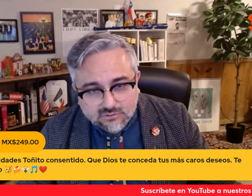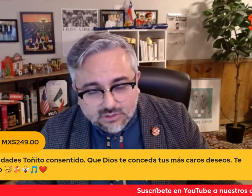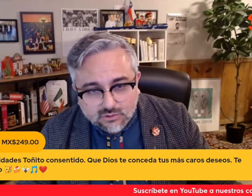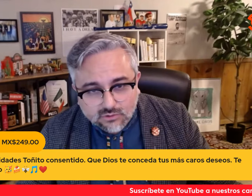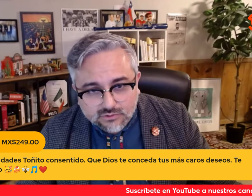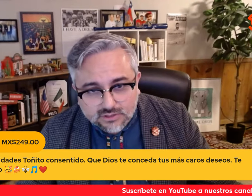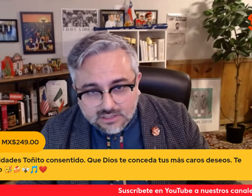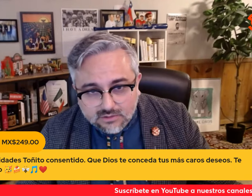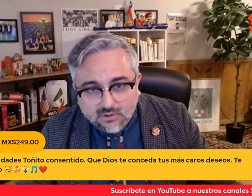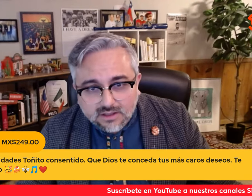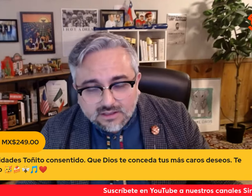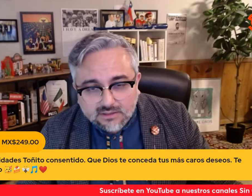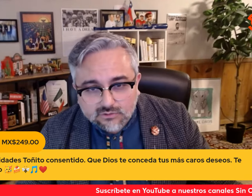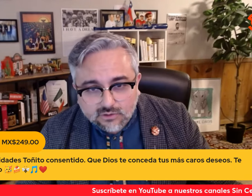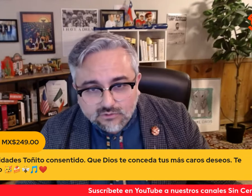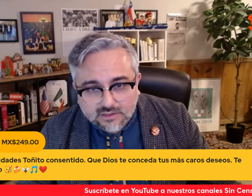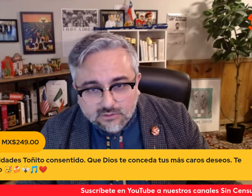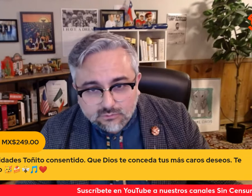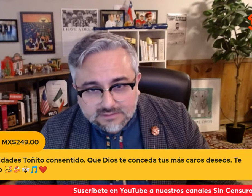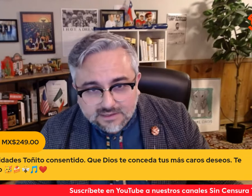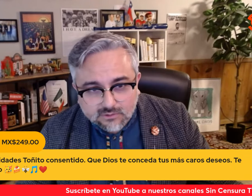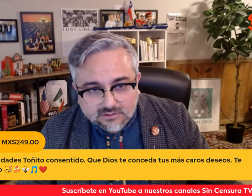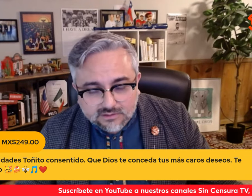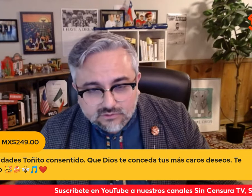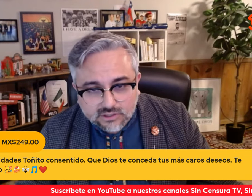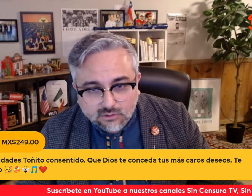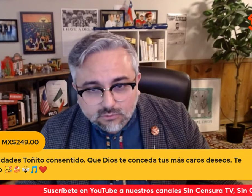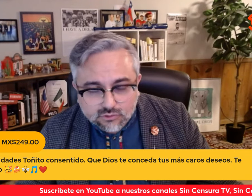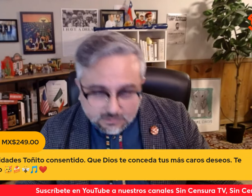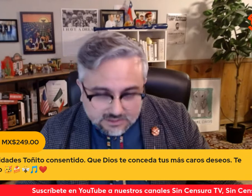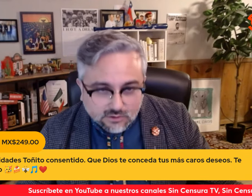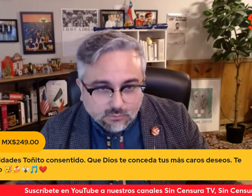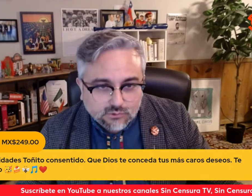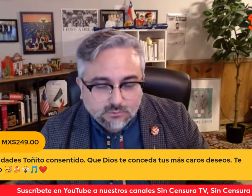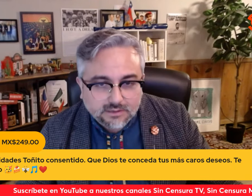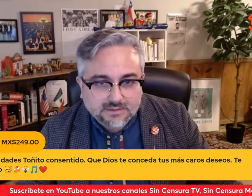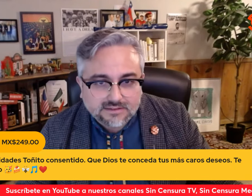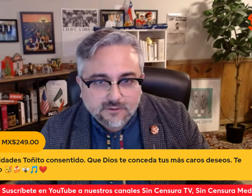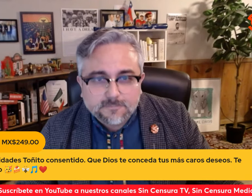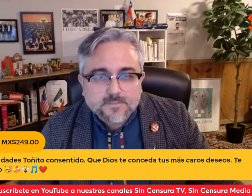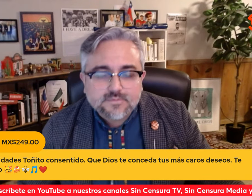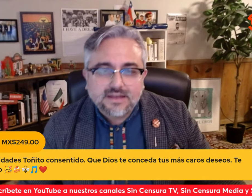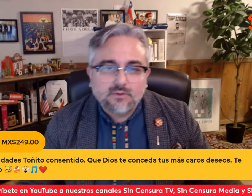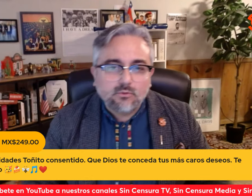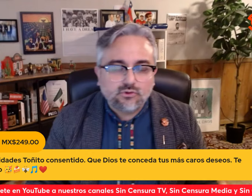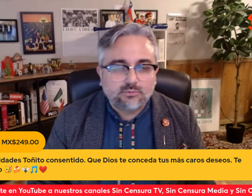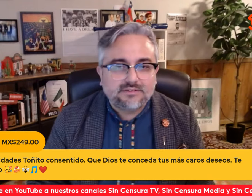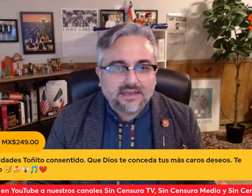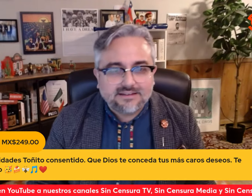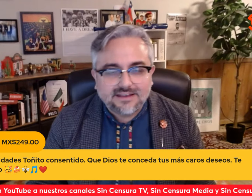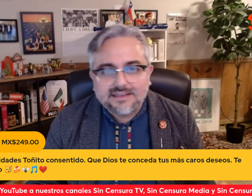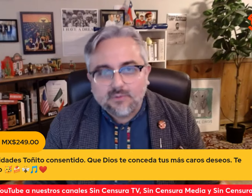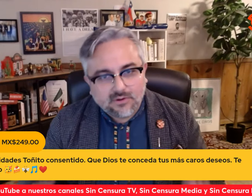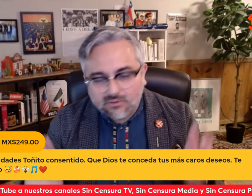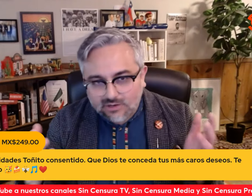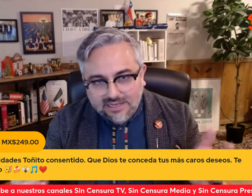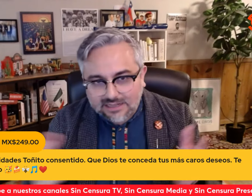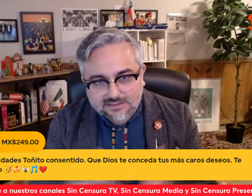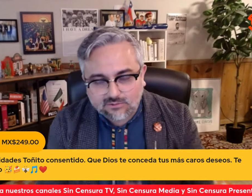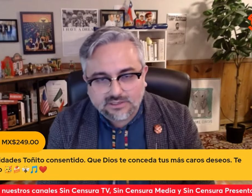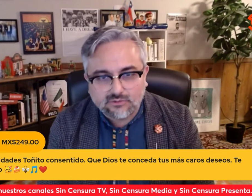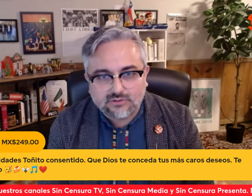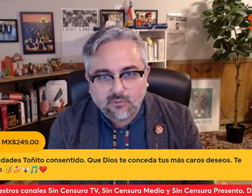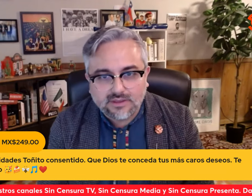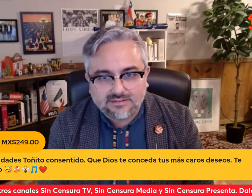felicidades Toñito consentido que Dios te conceda tus más caros deseos Te quiero mucho también te quiero mucho Mari Briseño ha habido muchos mensajes ahí y bueno Yo le